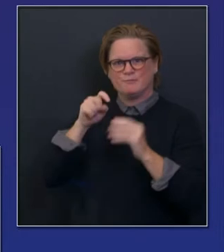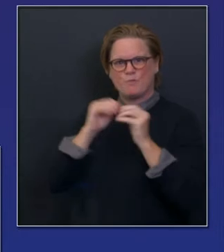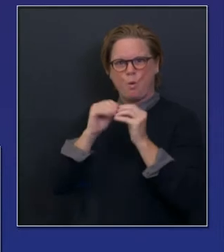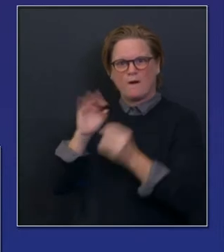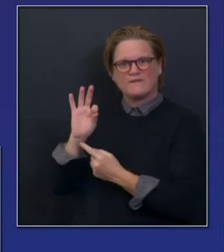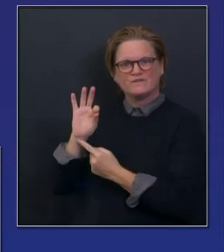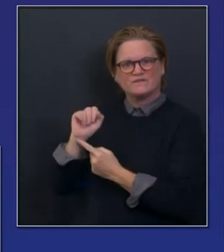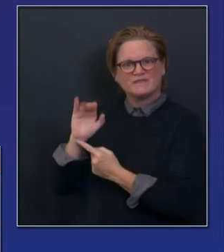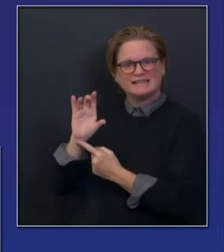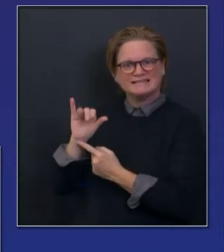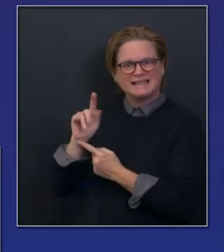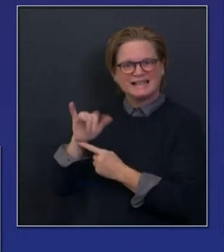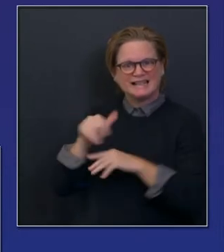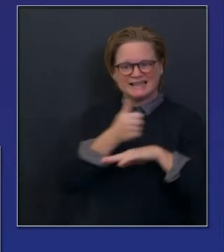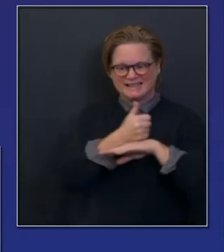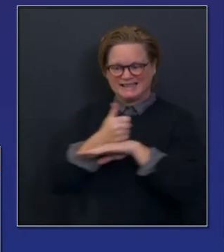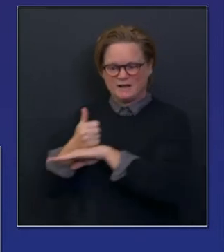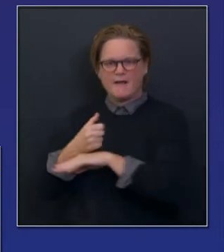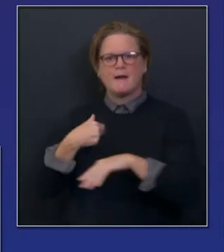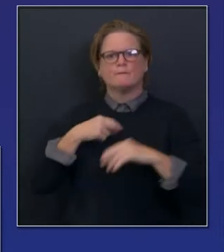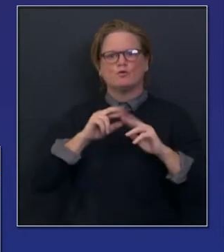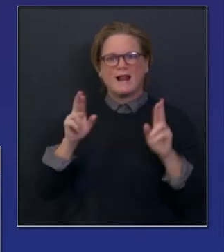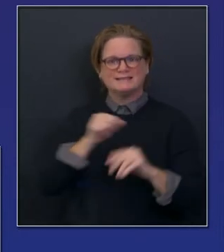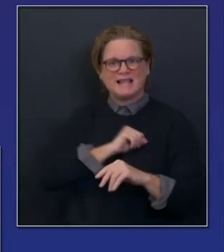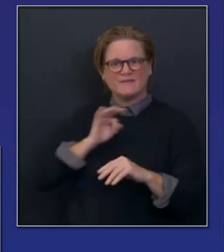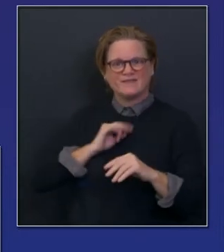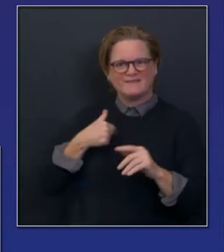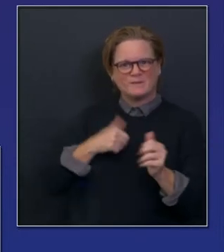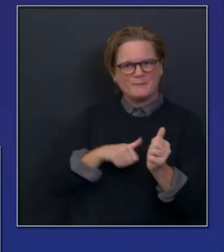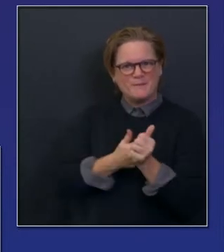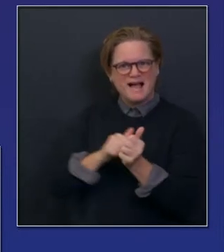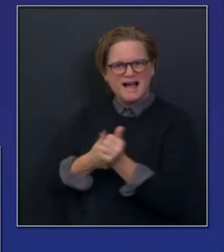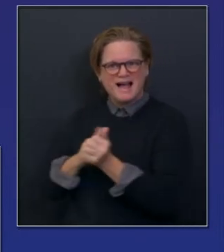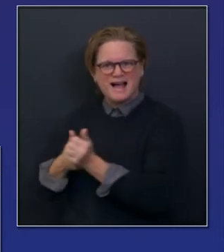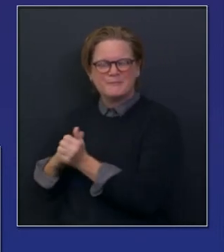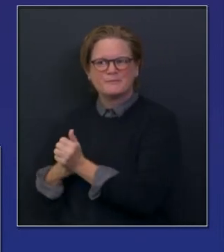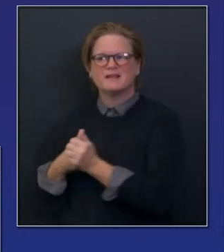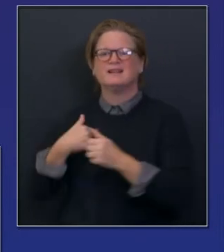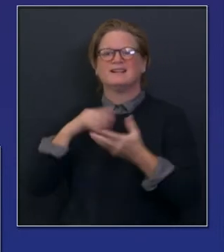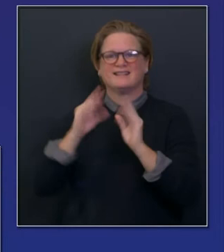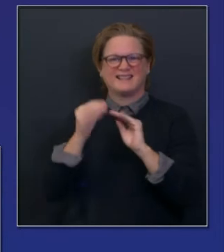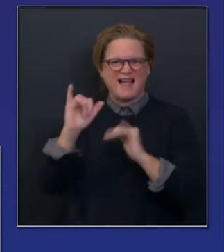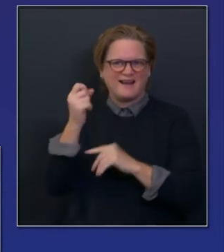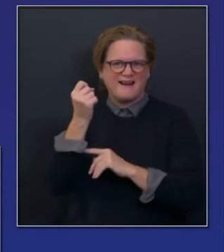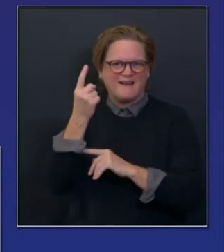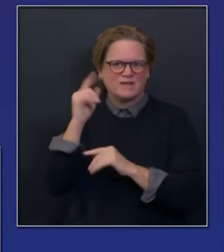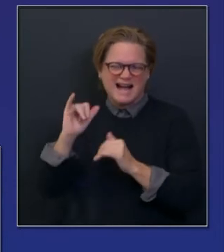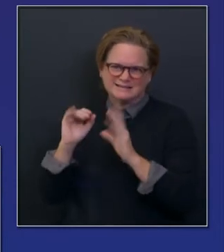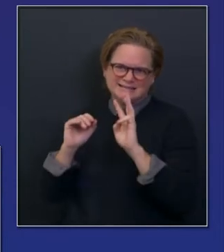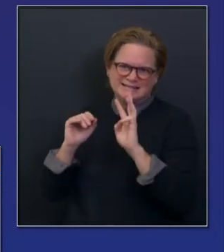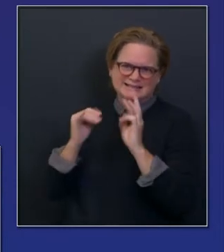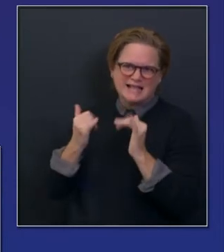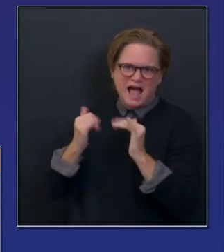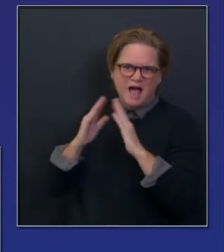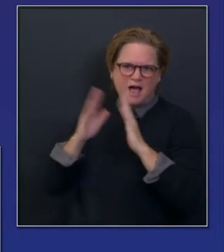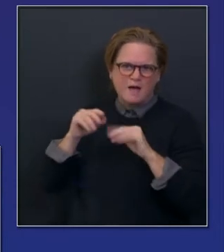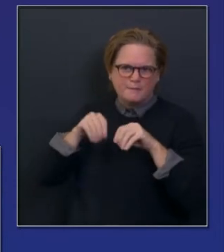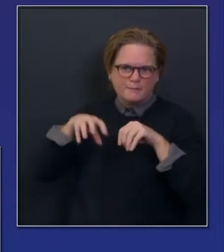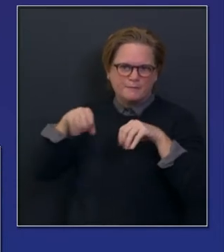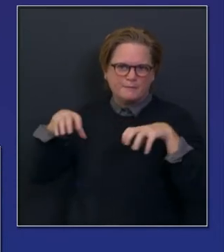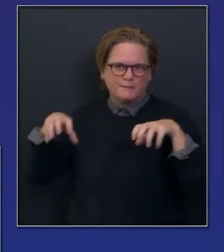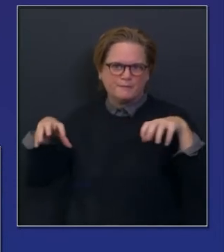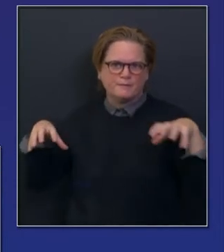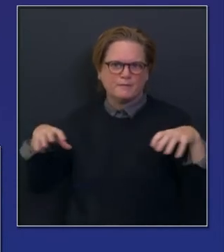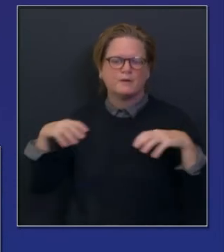proporcionando más espacio para dar apoyo en el sistema actual de hospitalizaciones. Así que, en rasgos